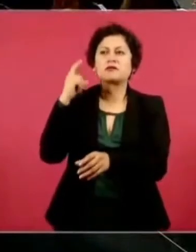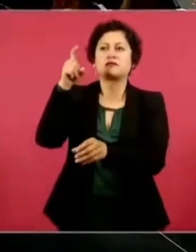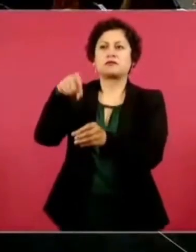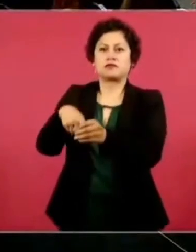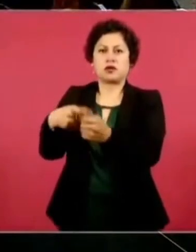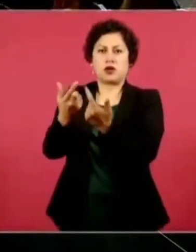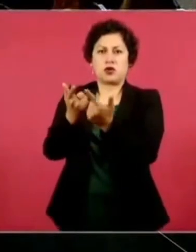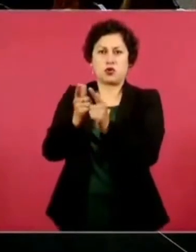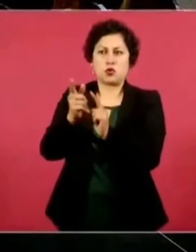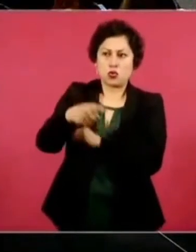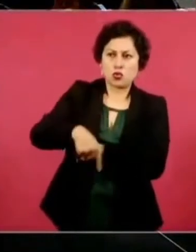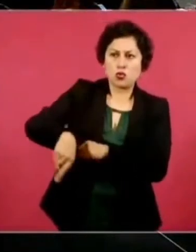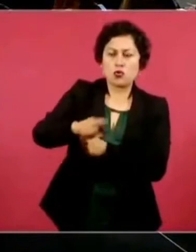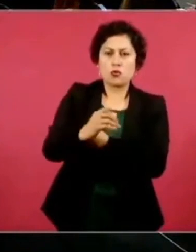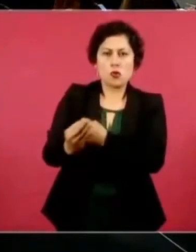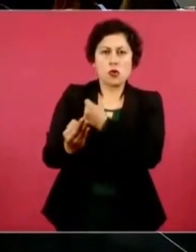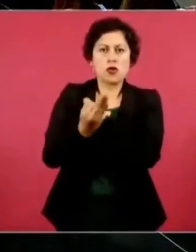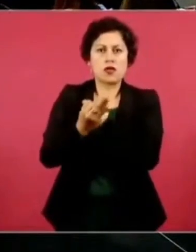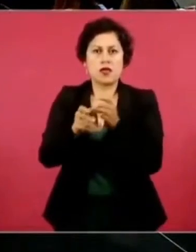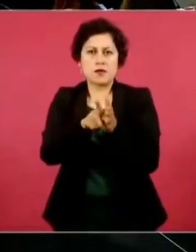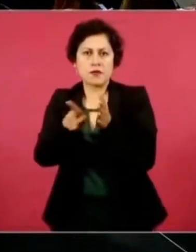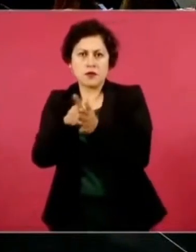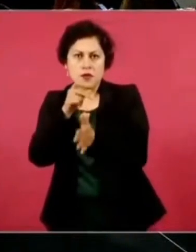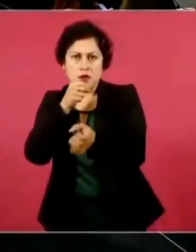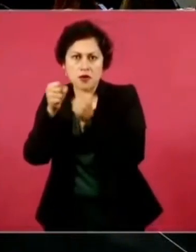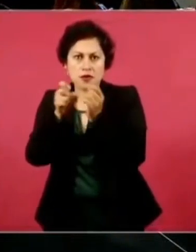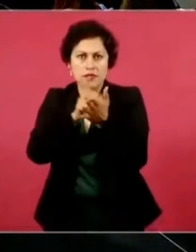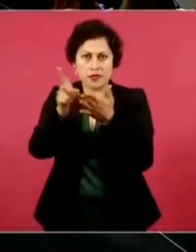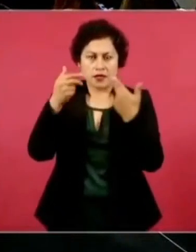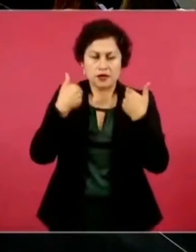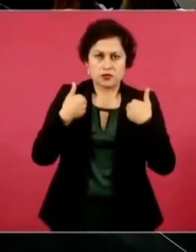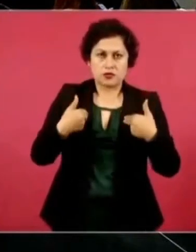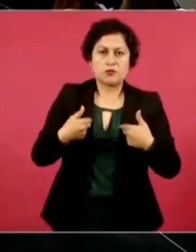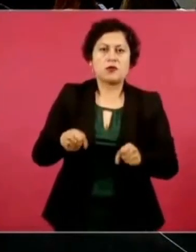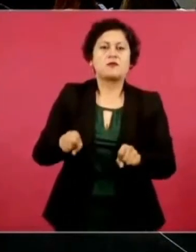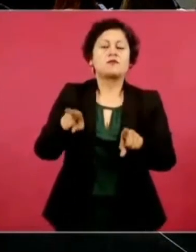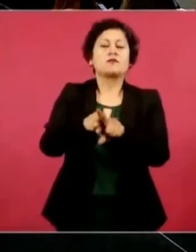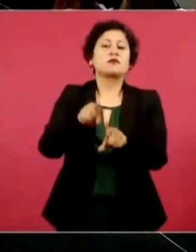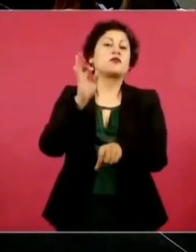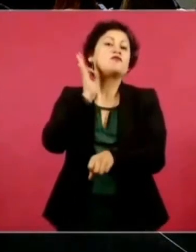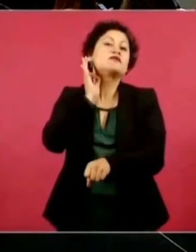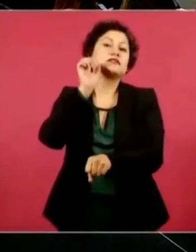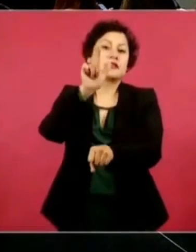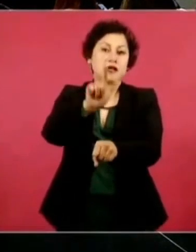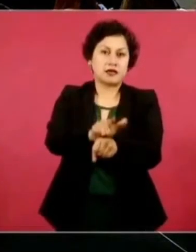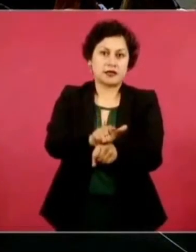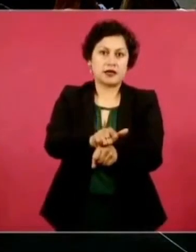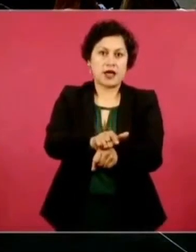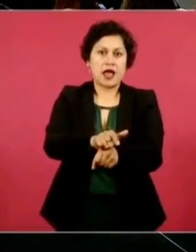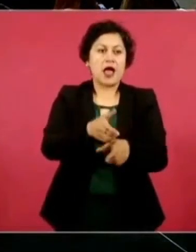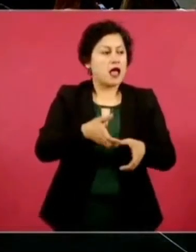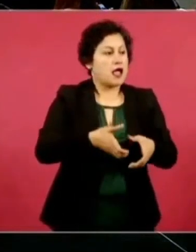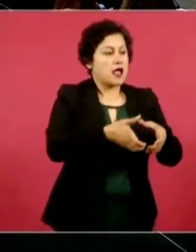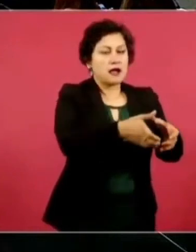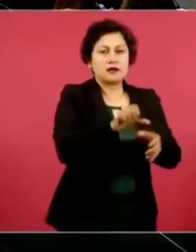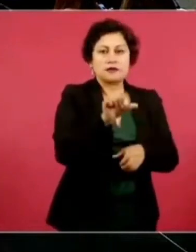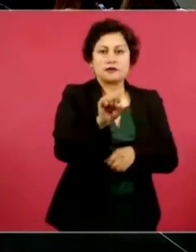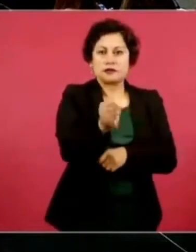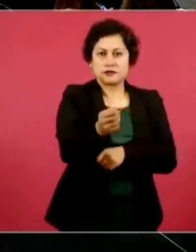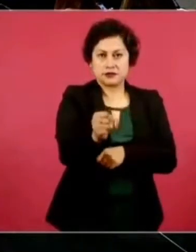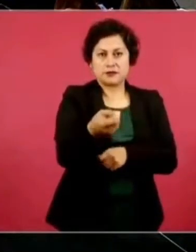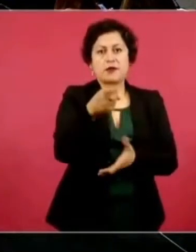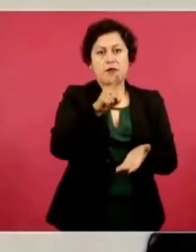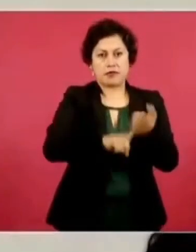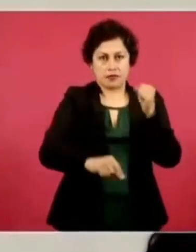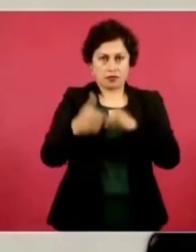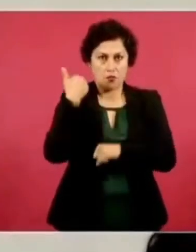Humanos, por parte de la Fiscalía General de la República, de las instalaciones que están en 16 de septiembre, igual en Guadalajara,